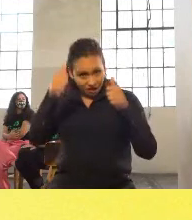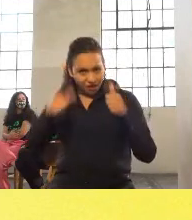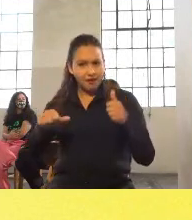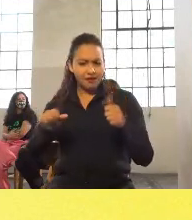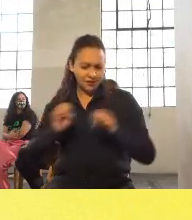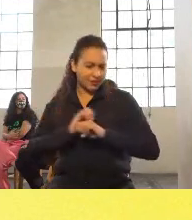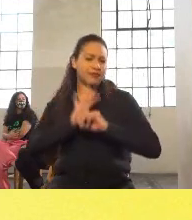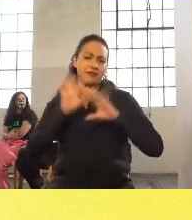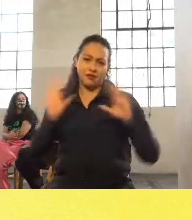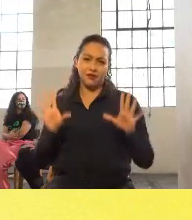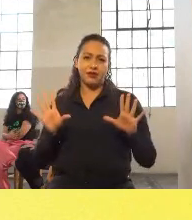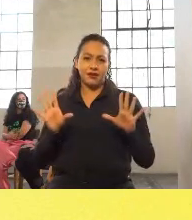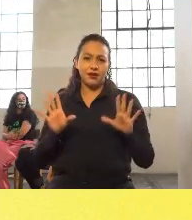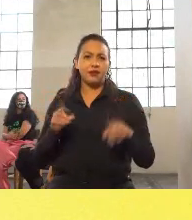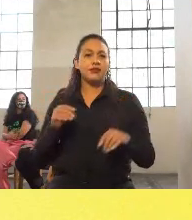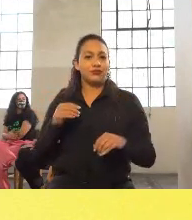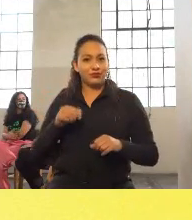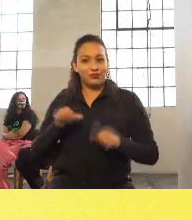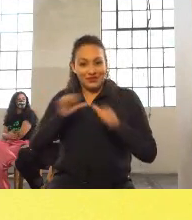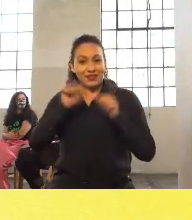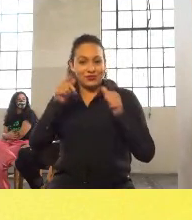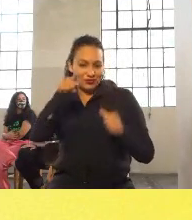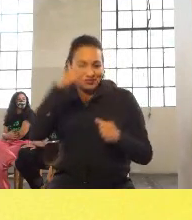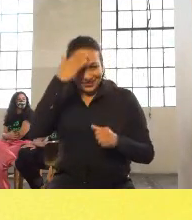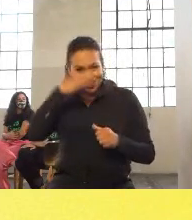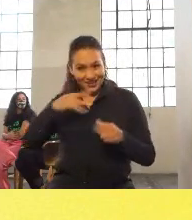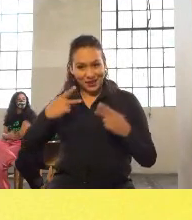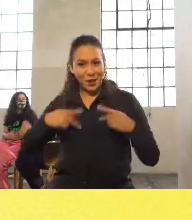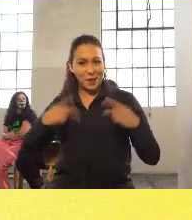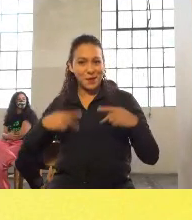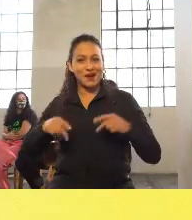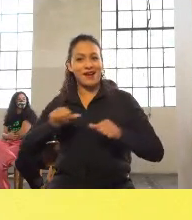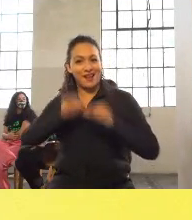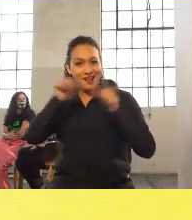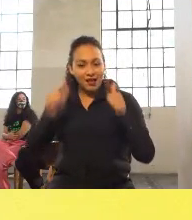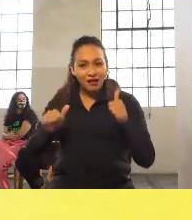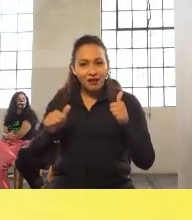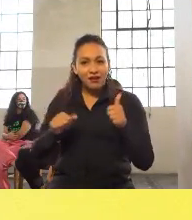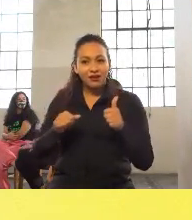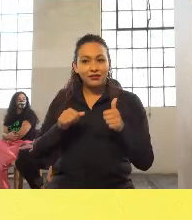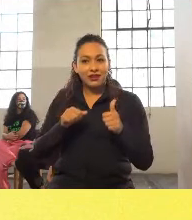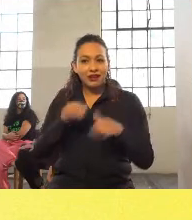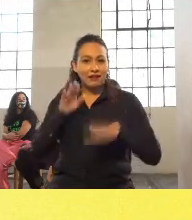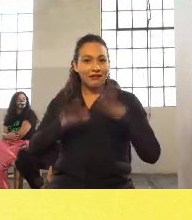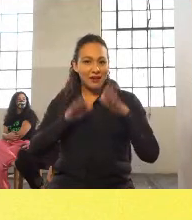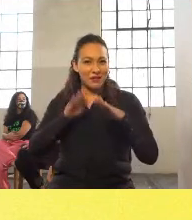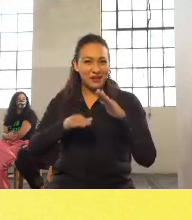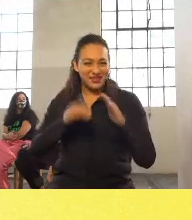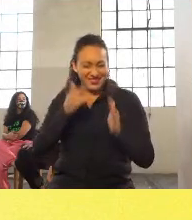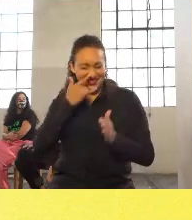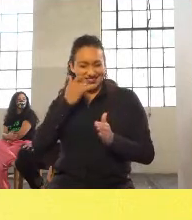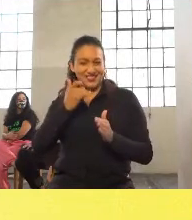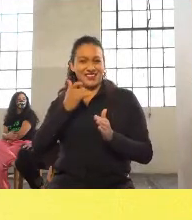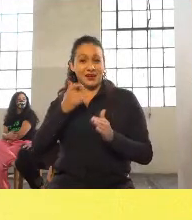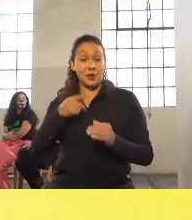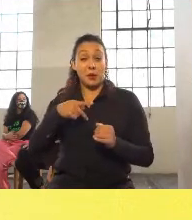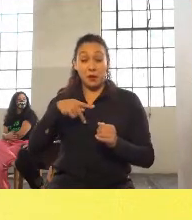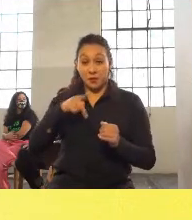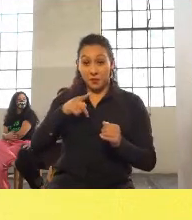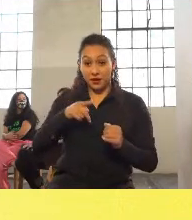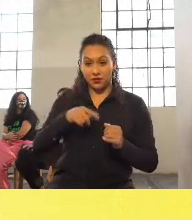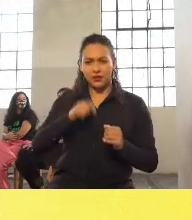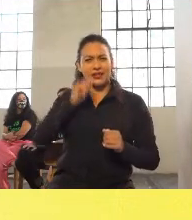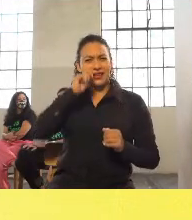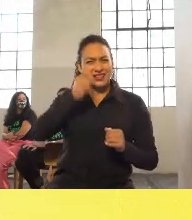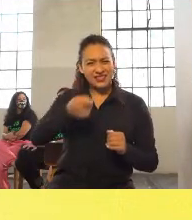también ha sido un proceso extraño, y el papelón que significa ser activista,